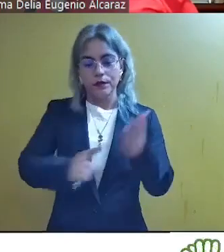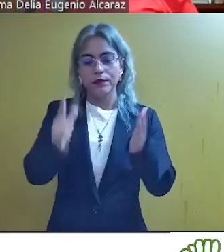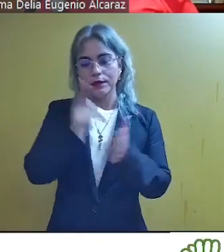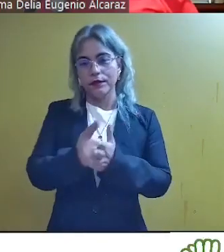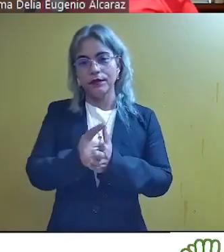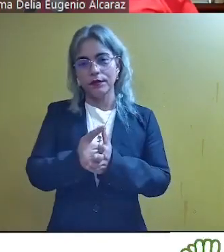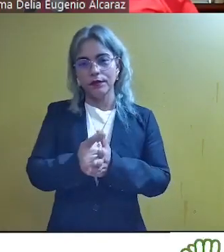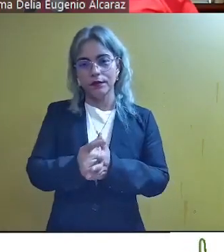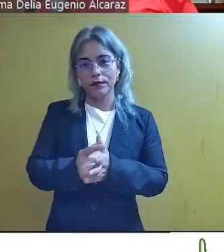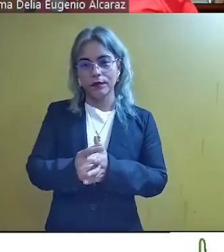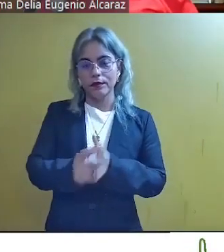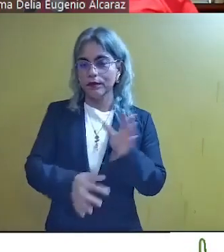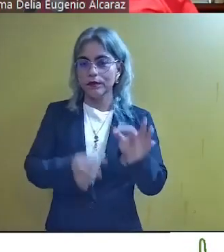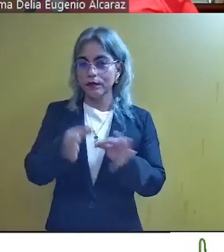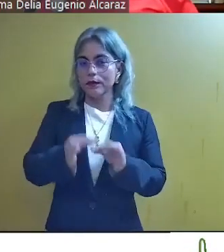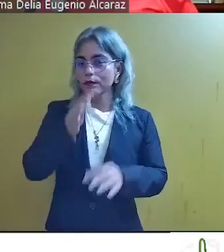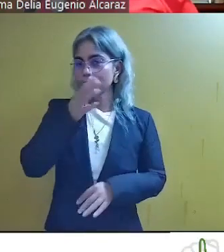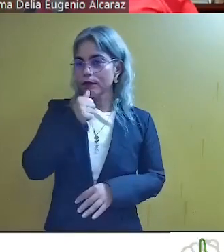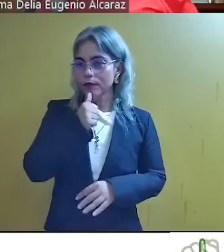resolución.